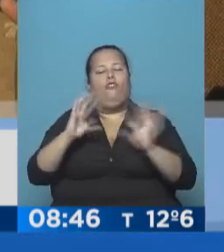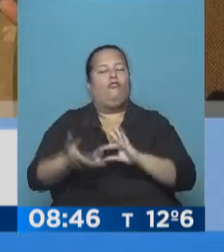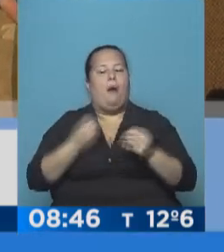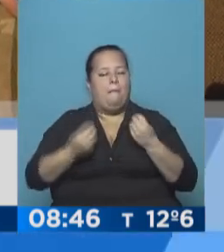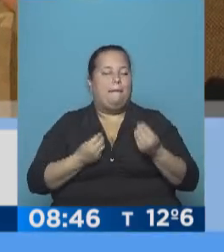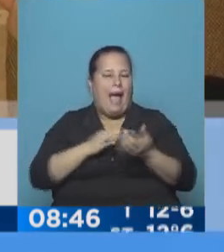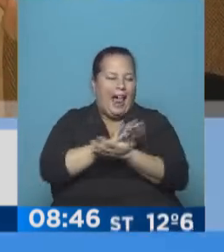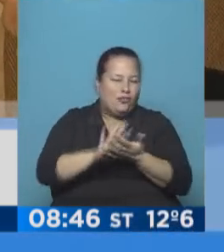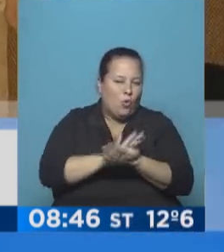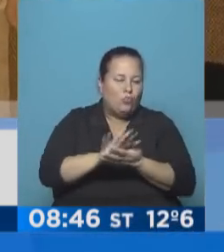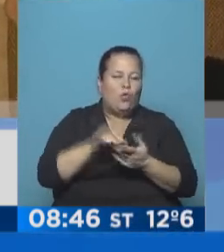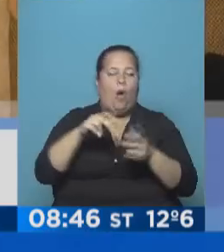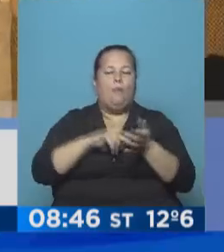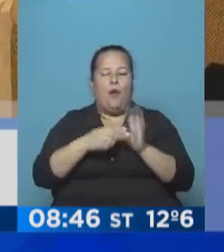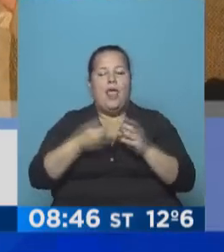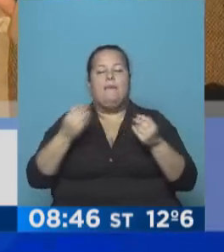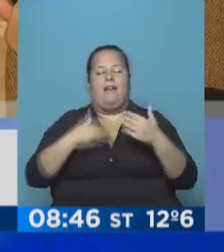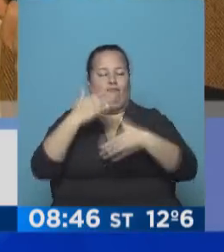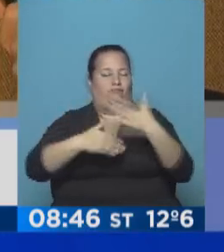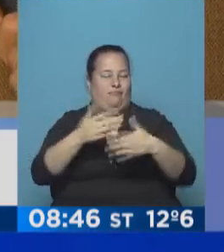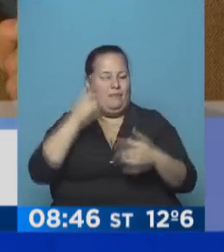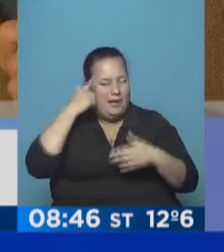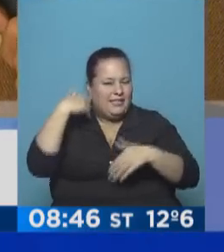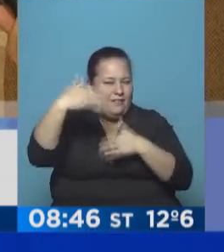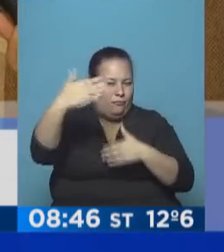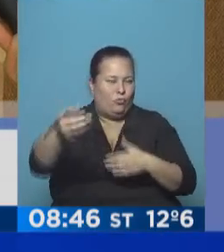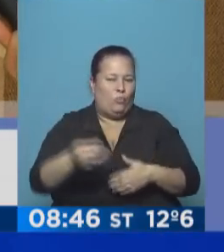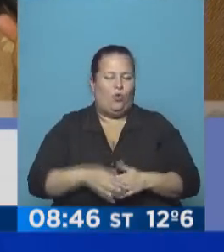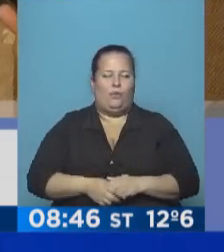para tratar de solventar la situación y avanzar, digo, mirar para adelante?